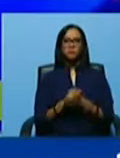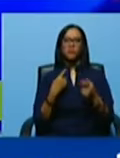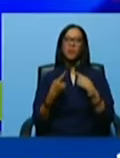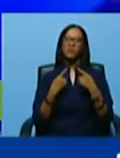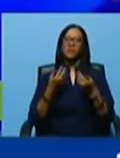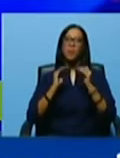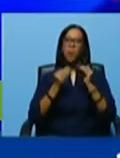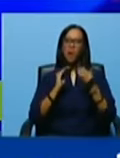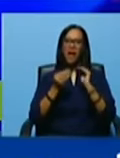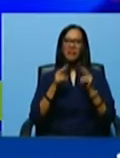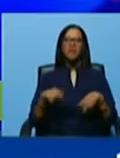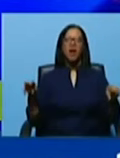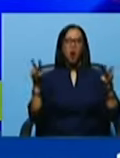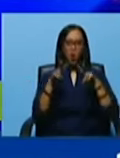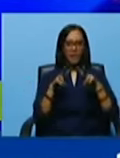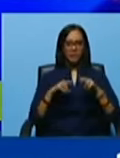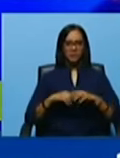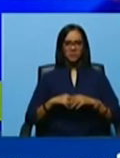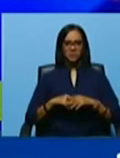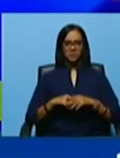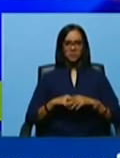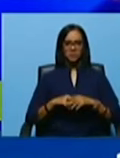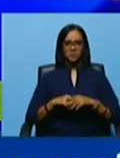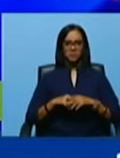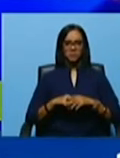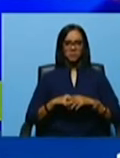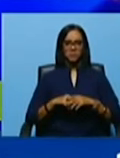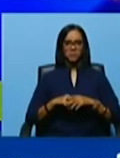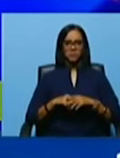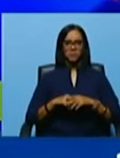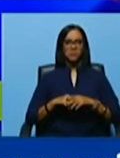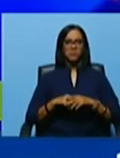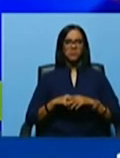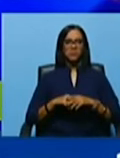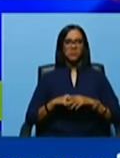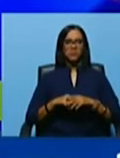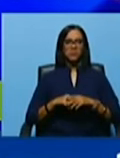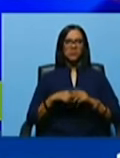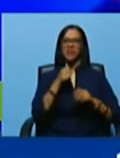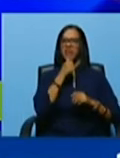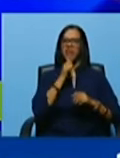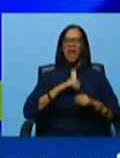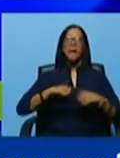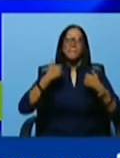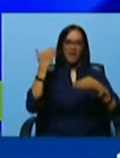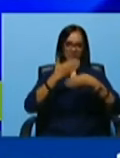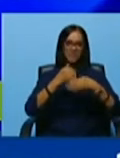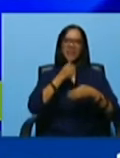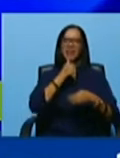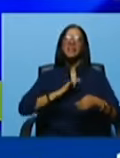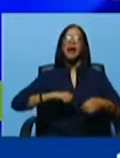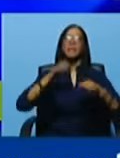y ha desaparecido toda la oposición desaparece menos eh la la muchacha que está actualmente allí Corina que es la